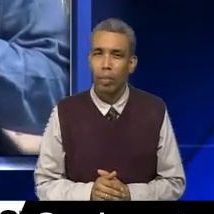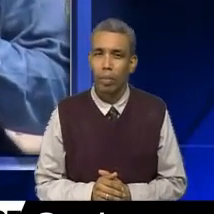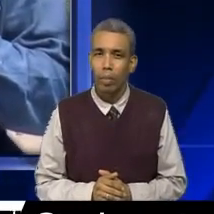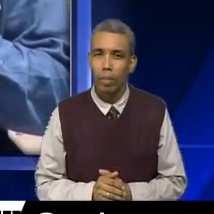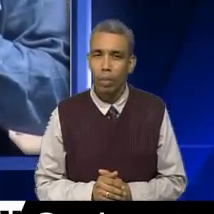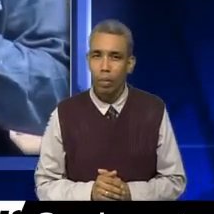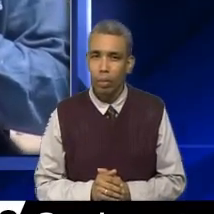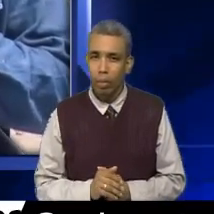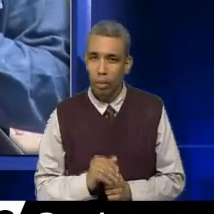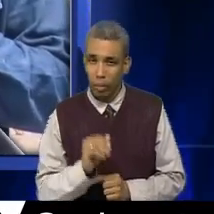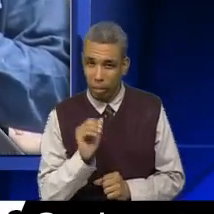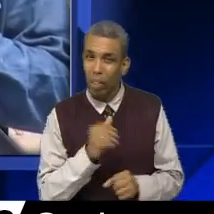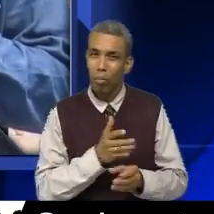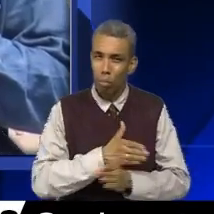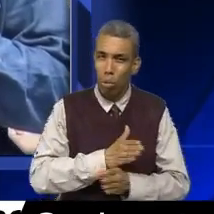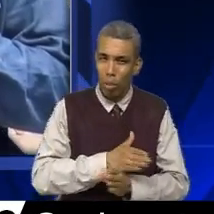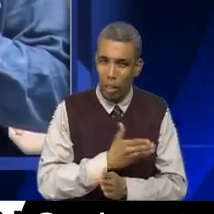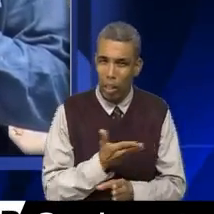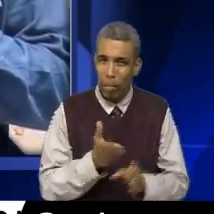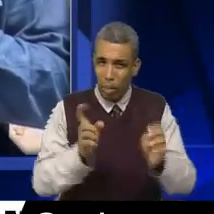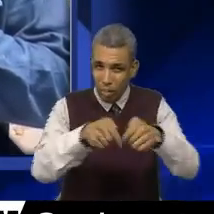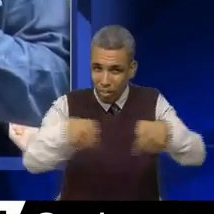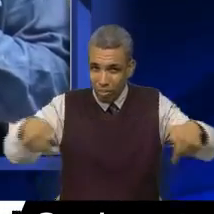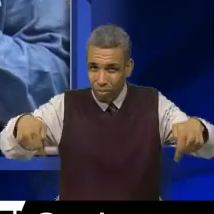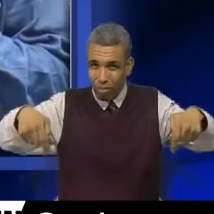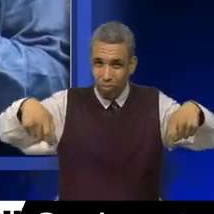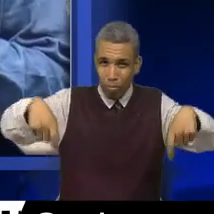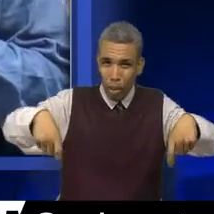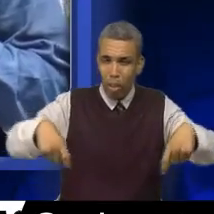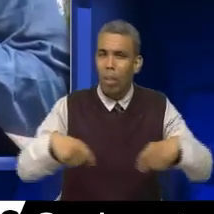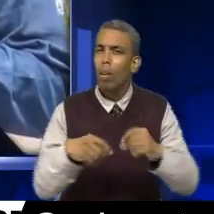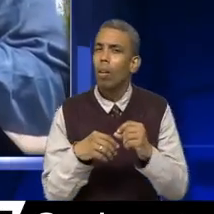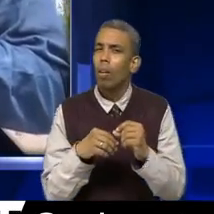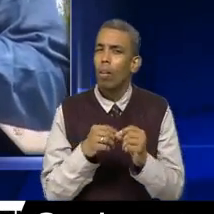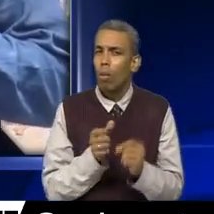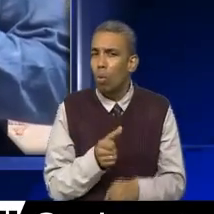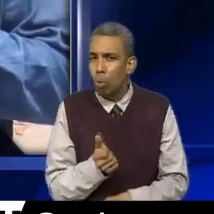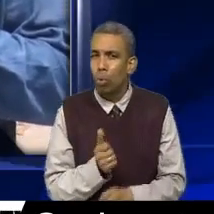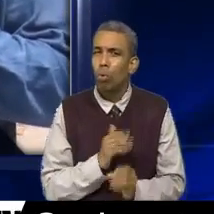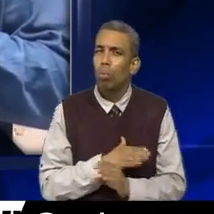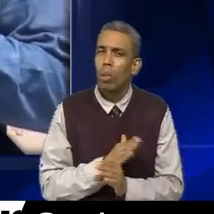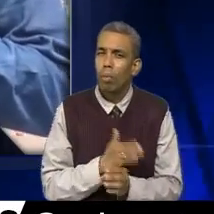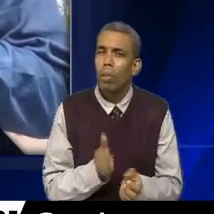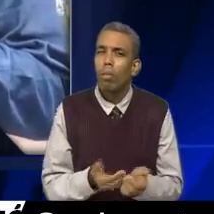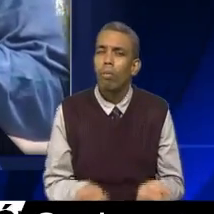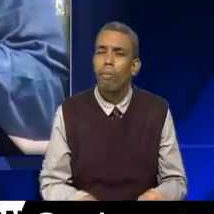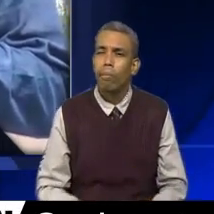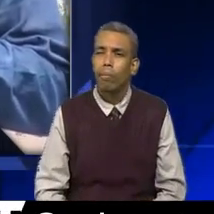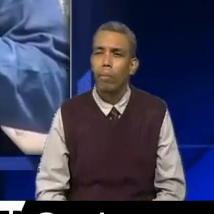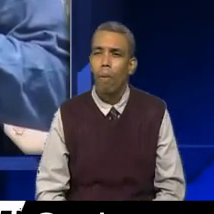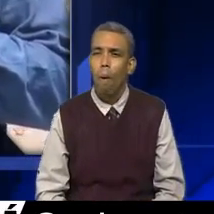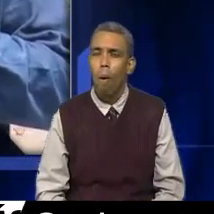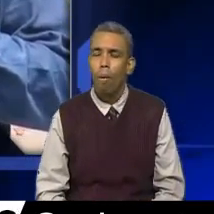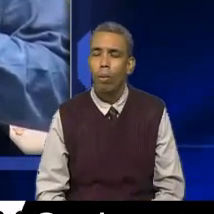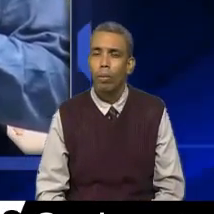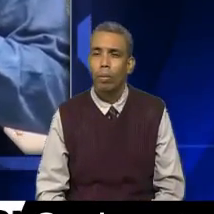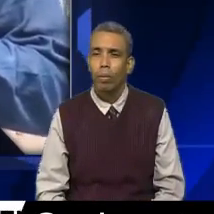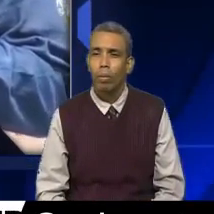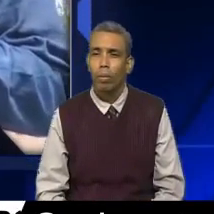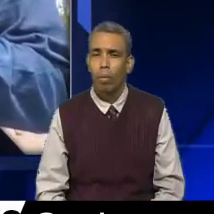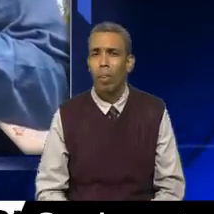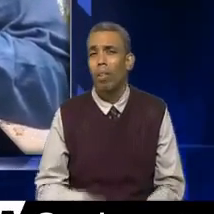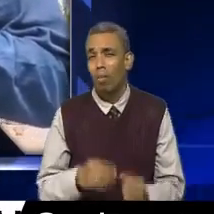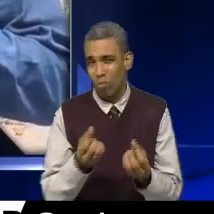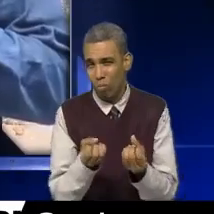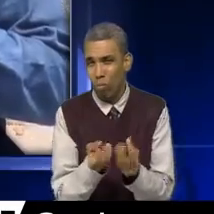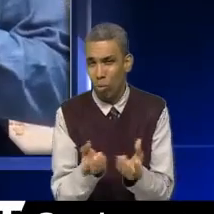que existen otros problemas en la polideportiva, ¿cuáles son? Sí, Jennifer, tenemos problemas precisamente de consumo de